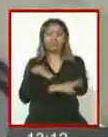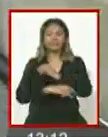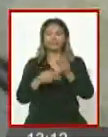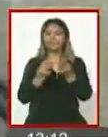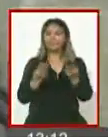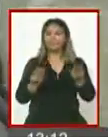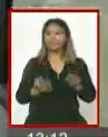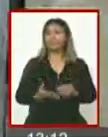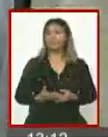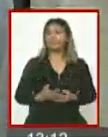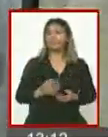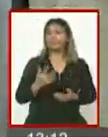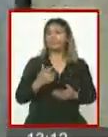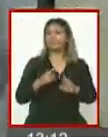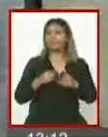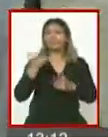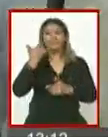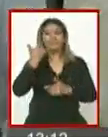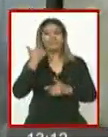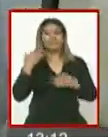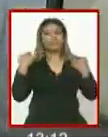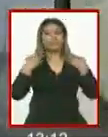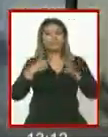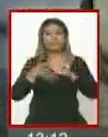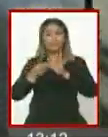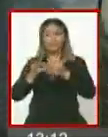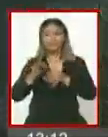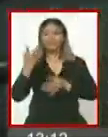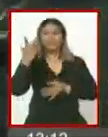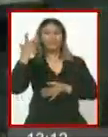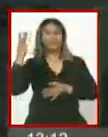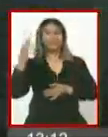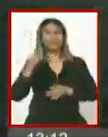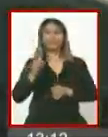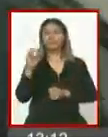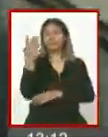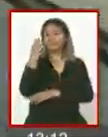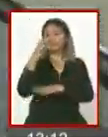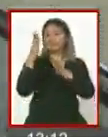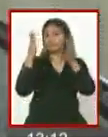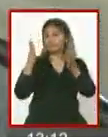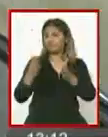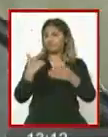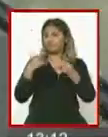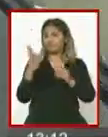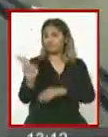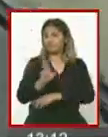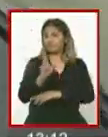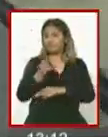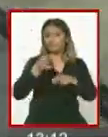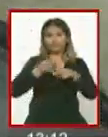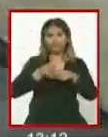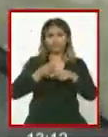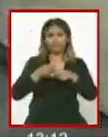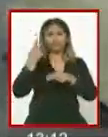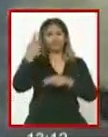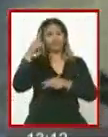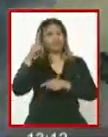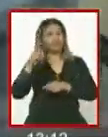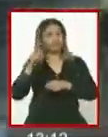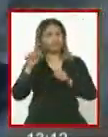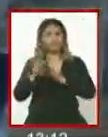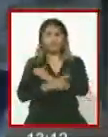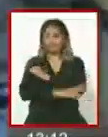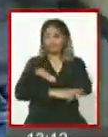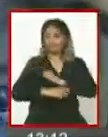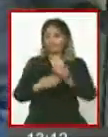sus pertenencias consistentes entre celulares, cadena de oro y otros, donde estos colombianos habrían utilizado un arma blanca para